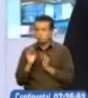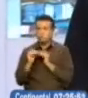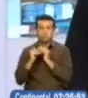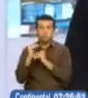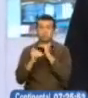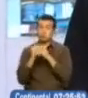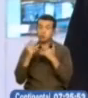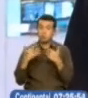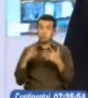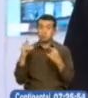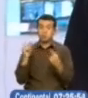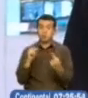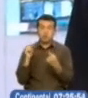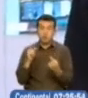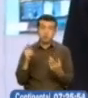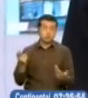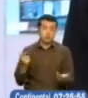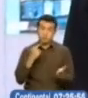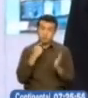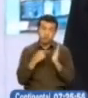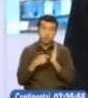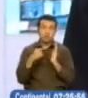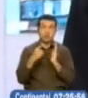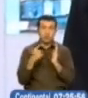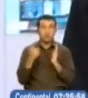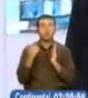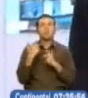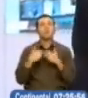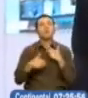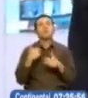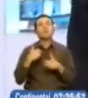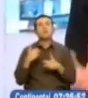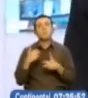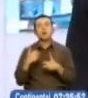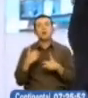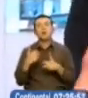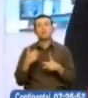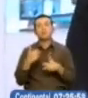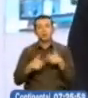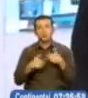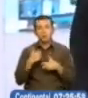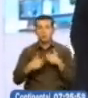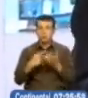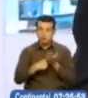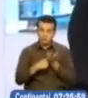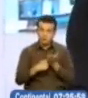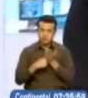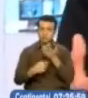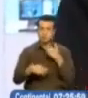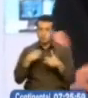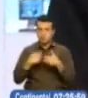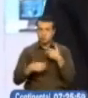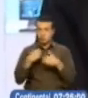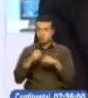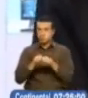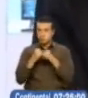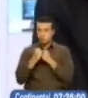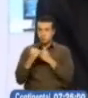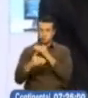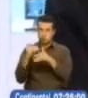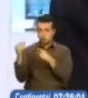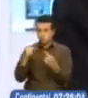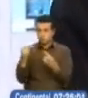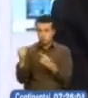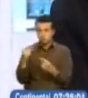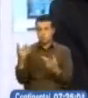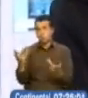procesos tremendamente violentos. Es decir, insisto en esto de que el problema... El problema no es en sí mismo, digo, para el análisis, obviamente para una sociedad y todo cualquier proceso violento